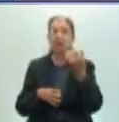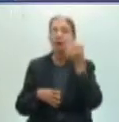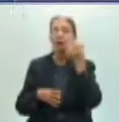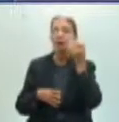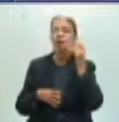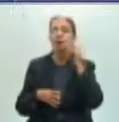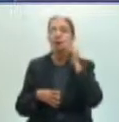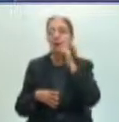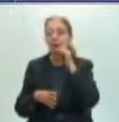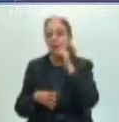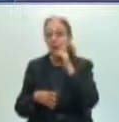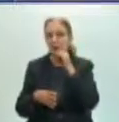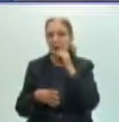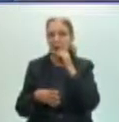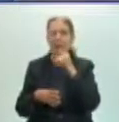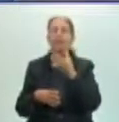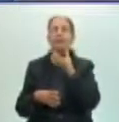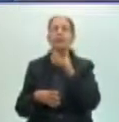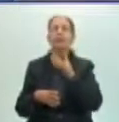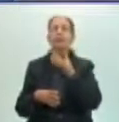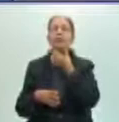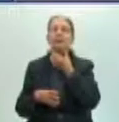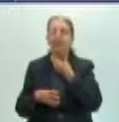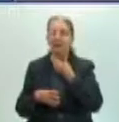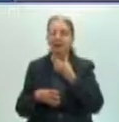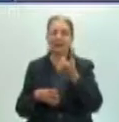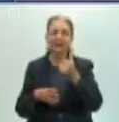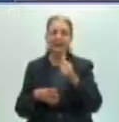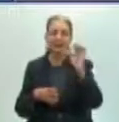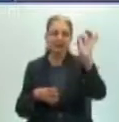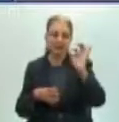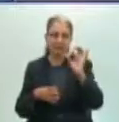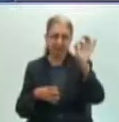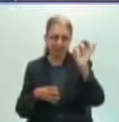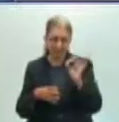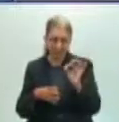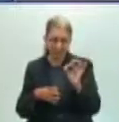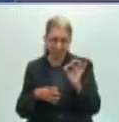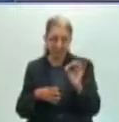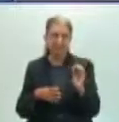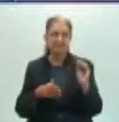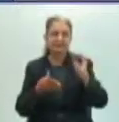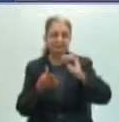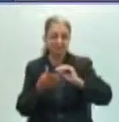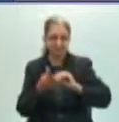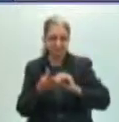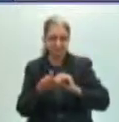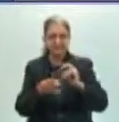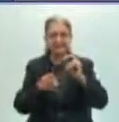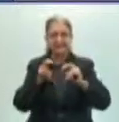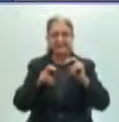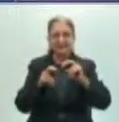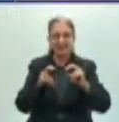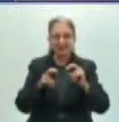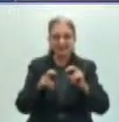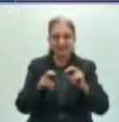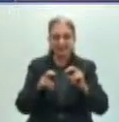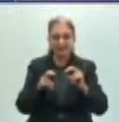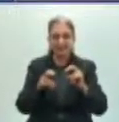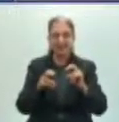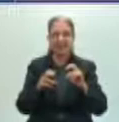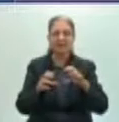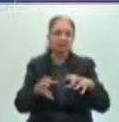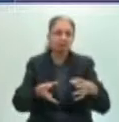se identifica con el boniato y el 10% está destinado a la siembra de la